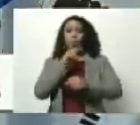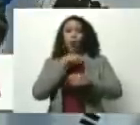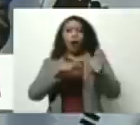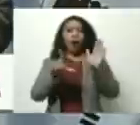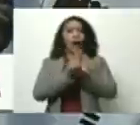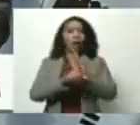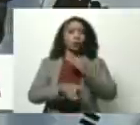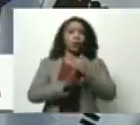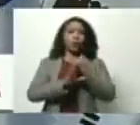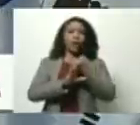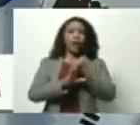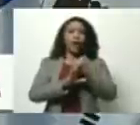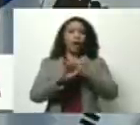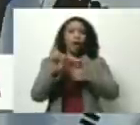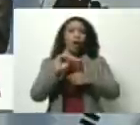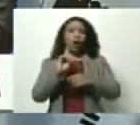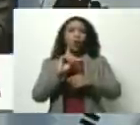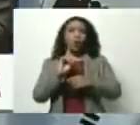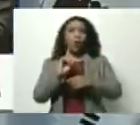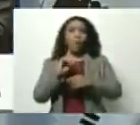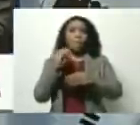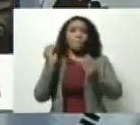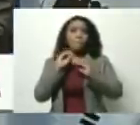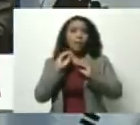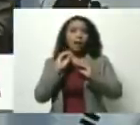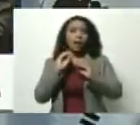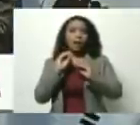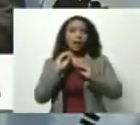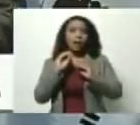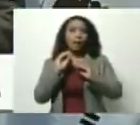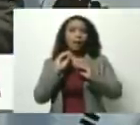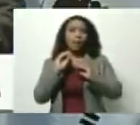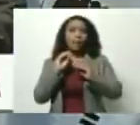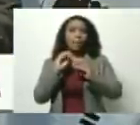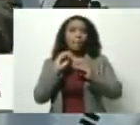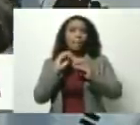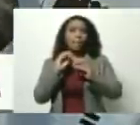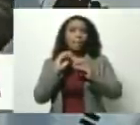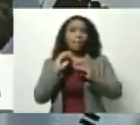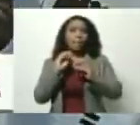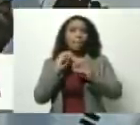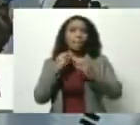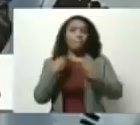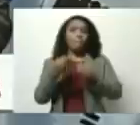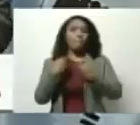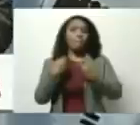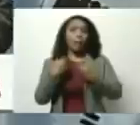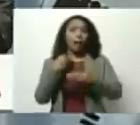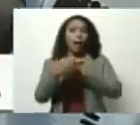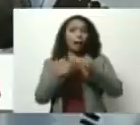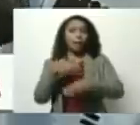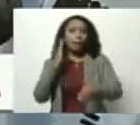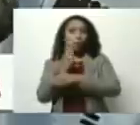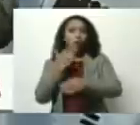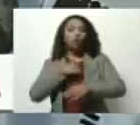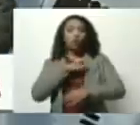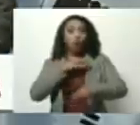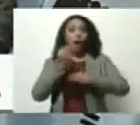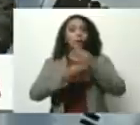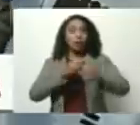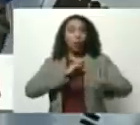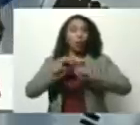ley todavía para sancionar el acoso y la violencia escolar, no vamos a actuar, estamos actuando. Si hay